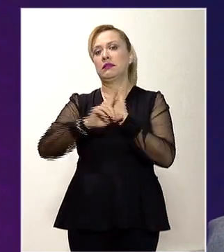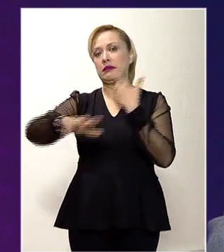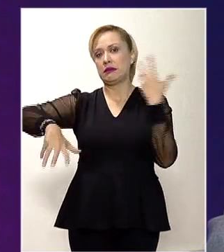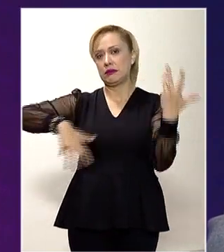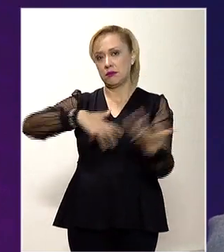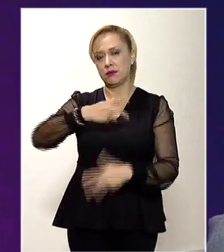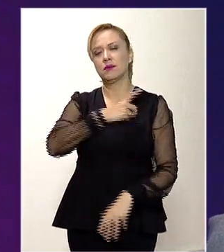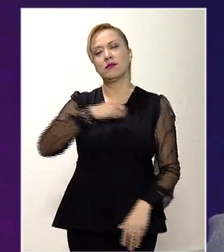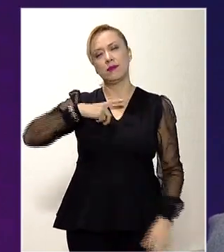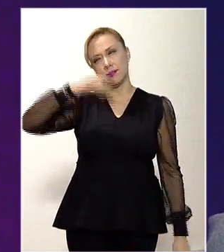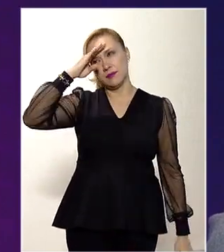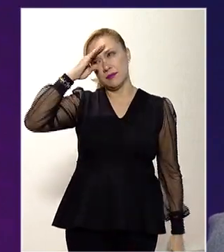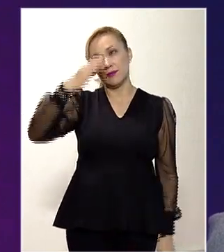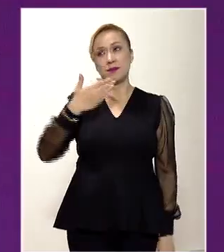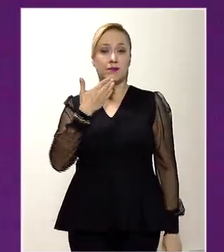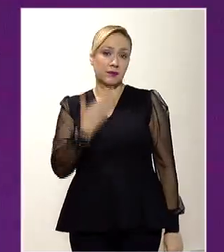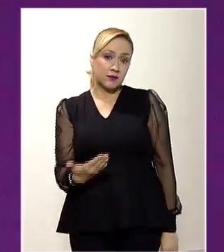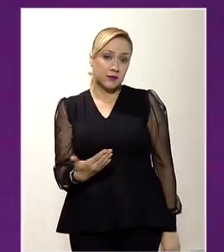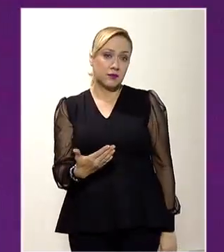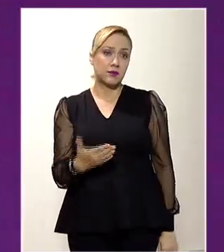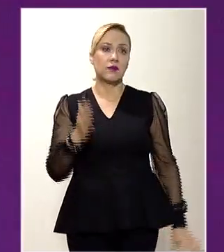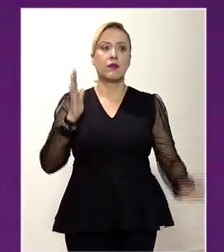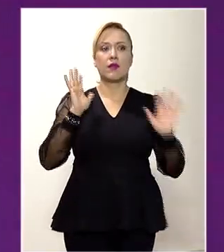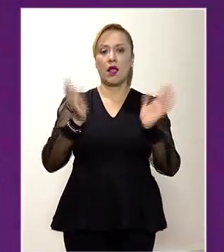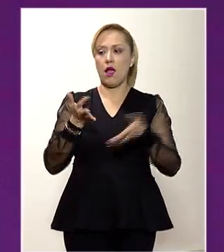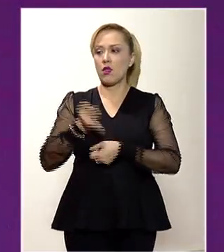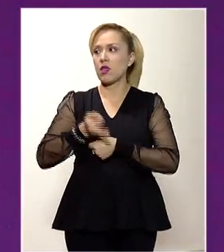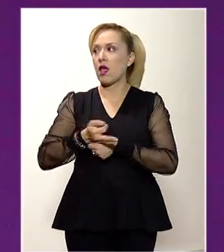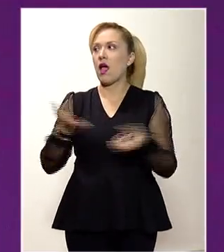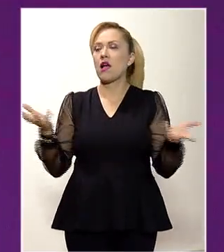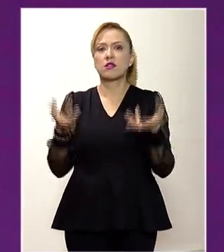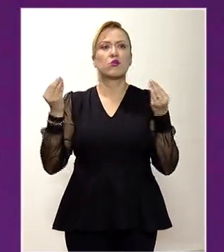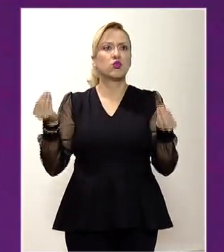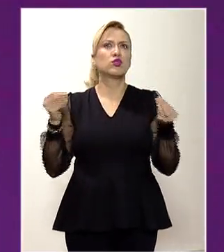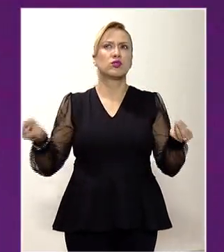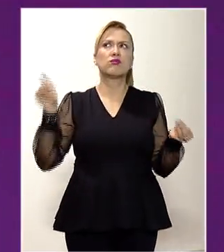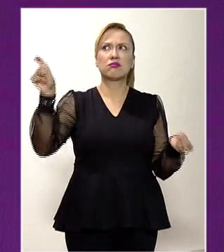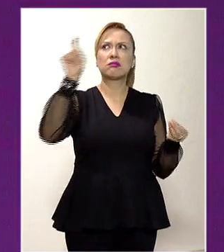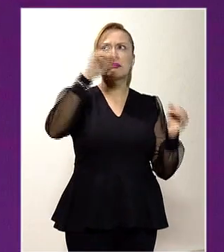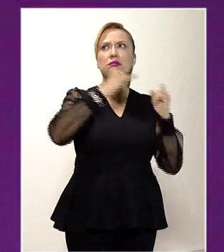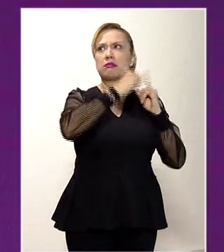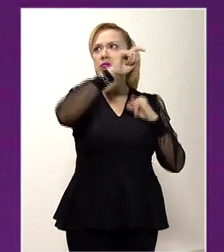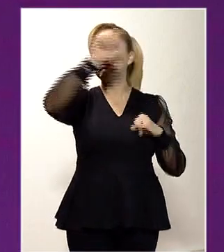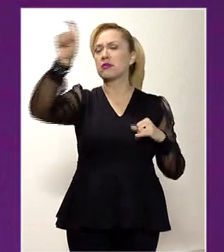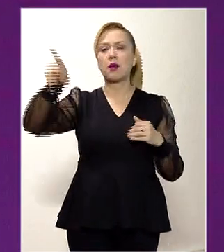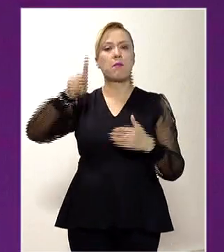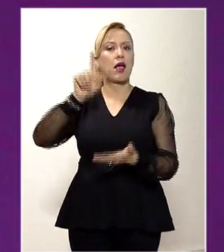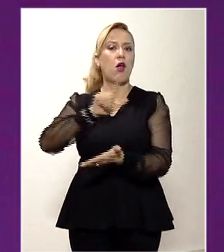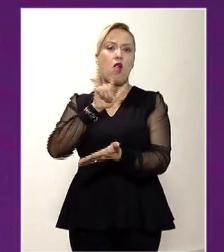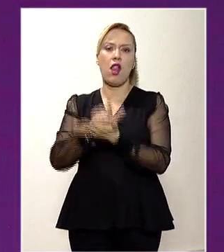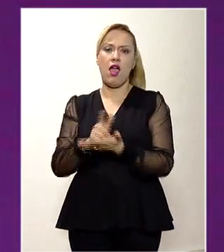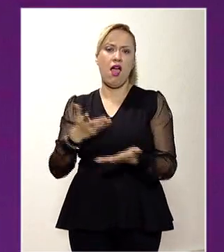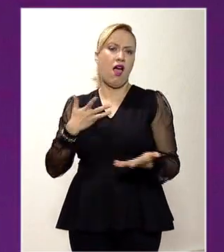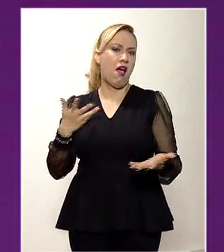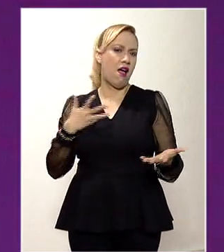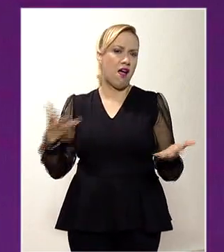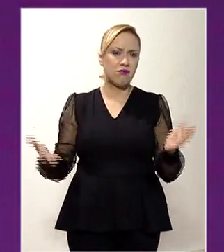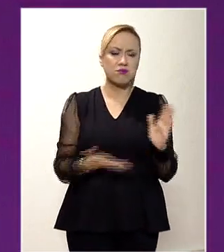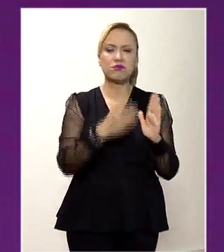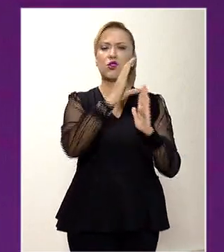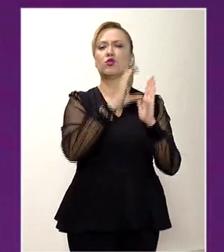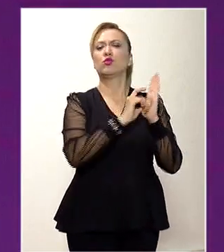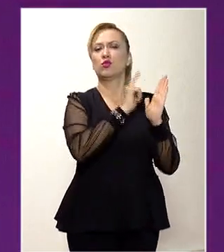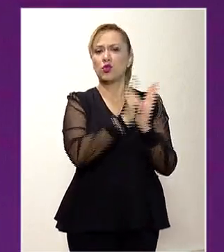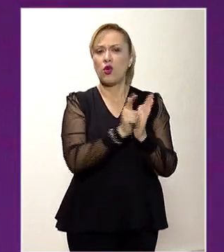¿no? Y hay que pensar si eso es una buena estrategia. O sea, ya a estas alturas hemos creado un montón de instituciones. Por Así es. instituciones y leyes no paramos. No, Reformas constitucionales y